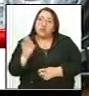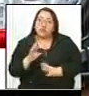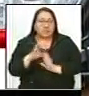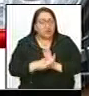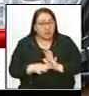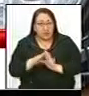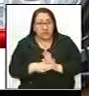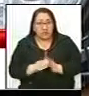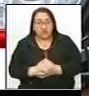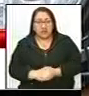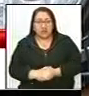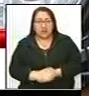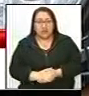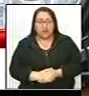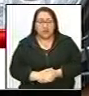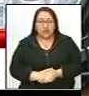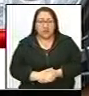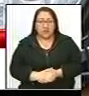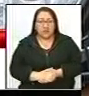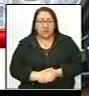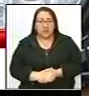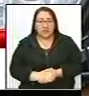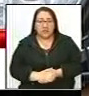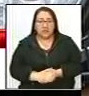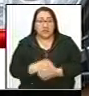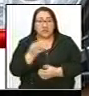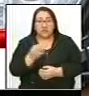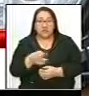bajo, en realidad pues